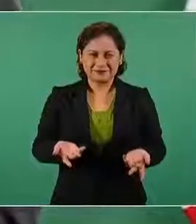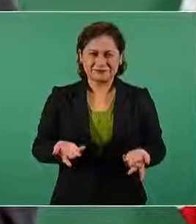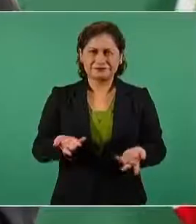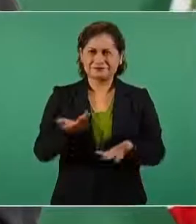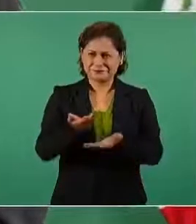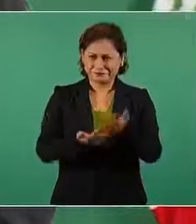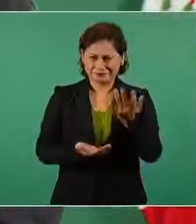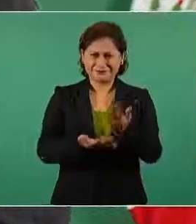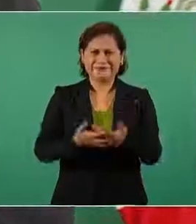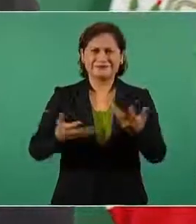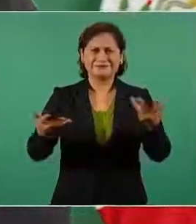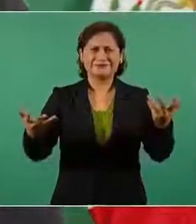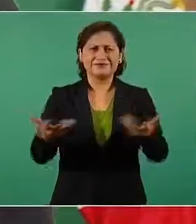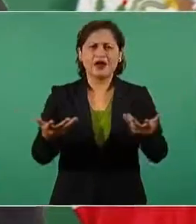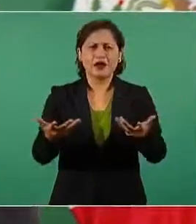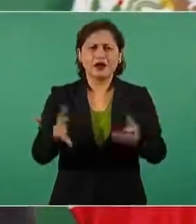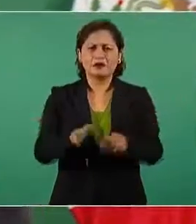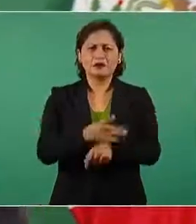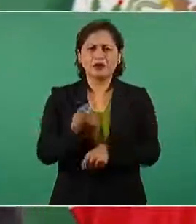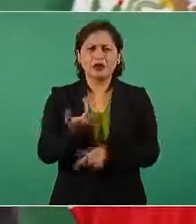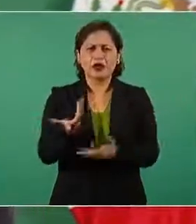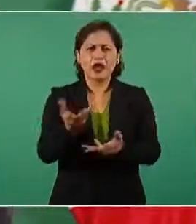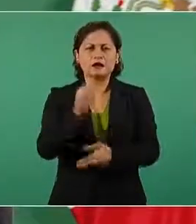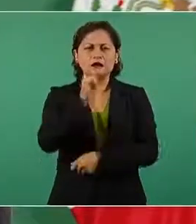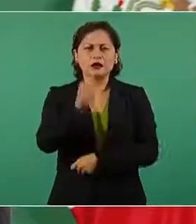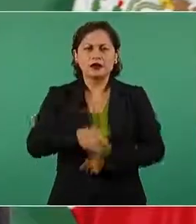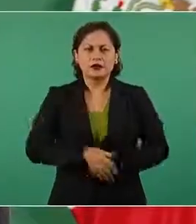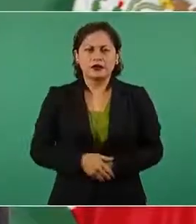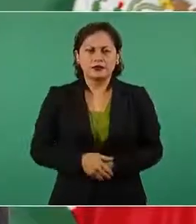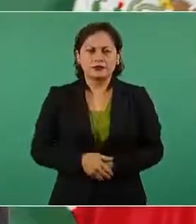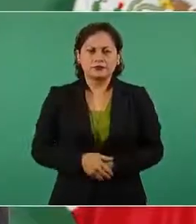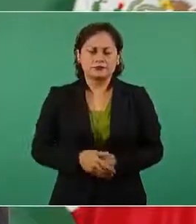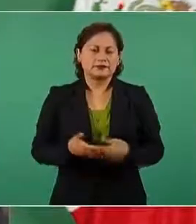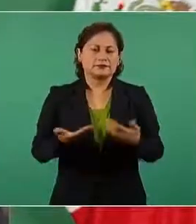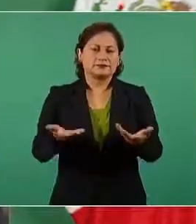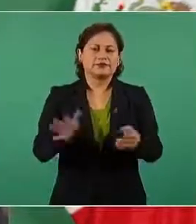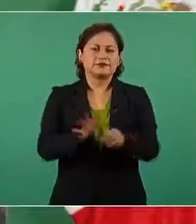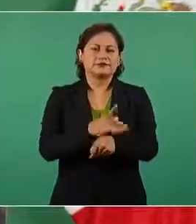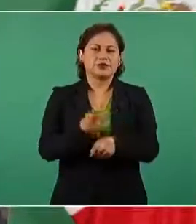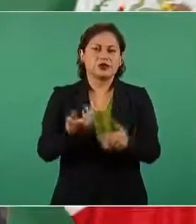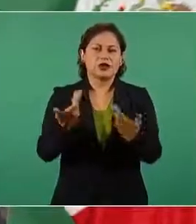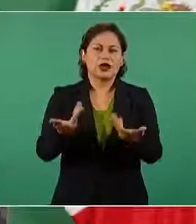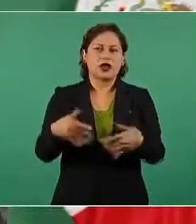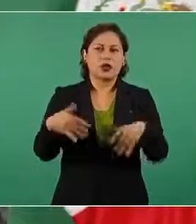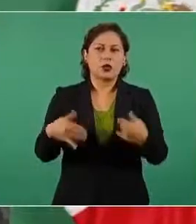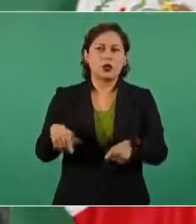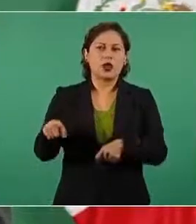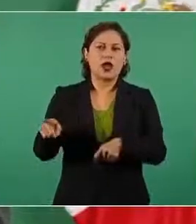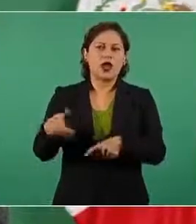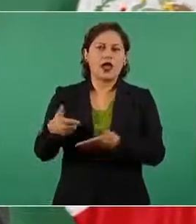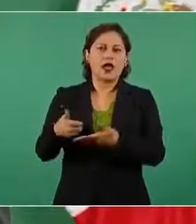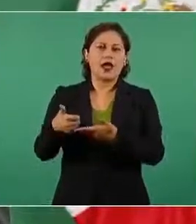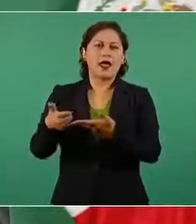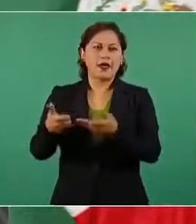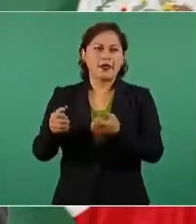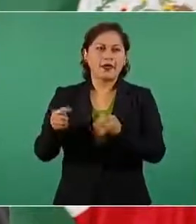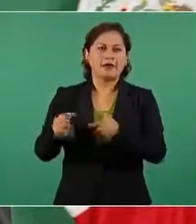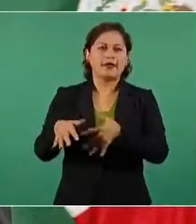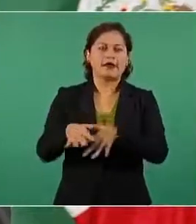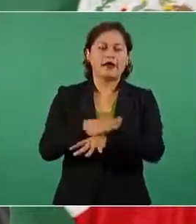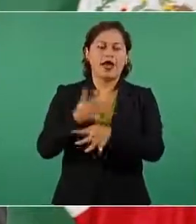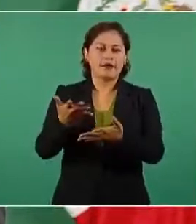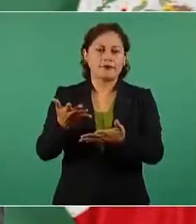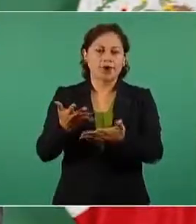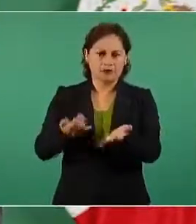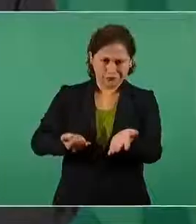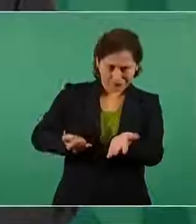tomar en cuenta el efecto político o el costo político que va a tener una